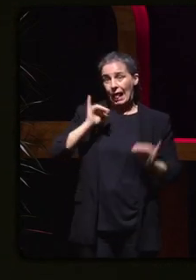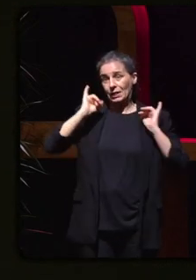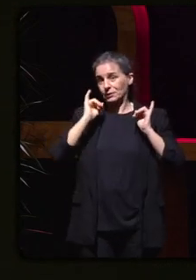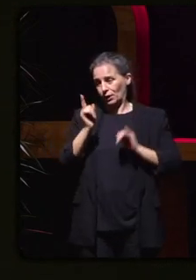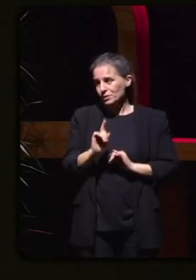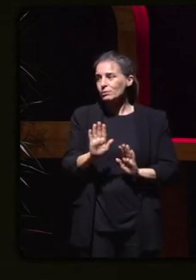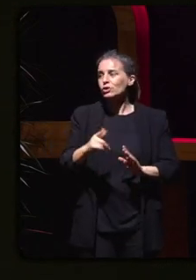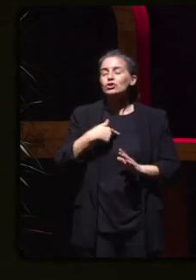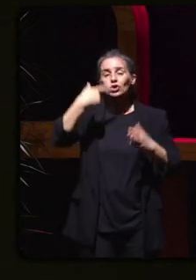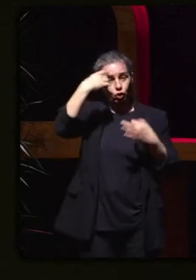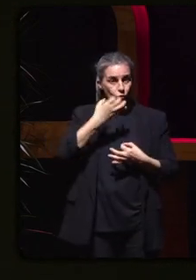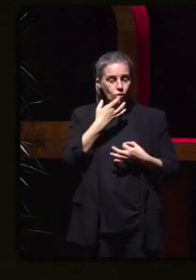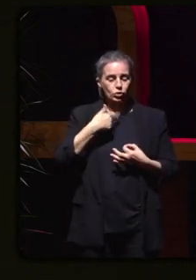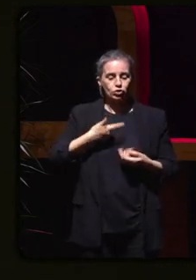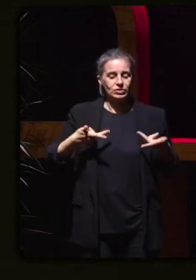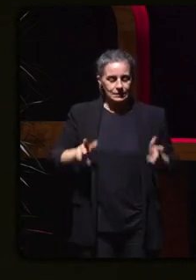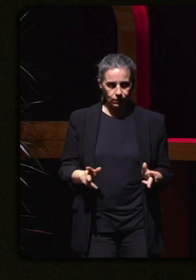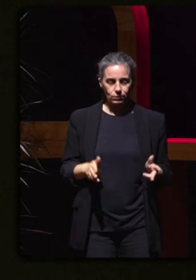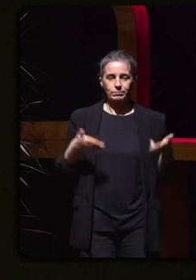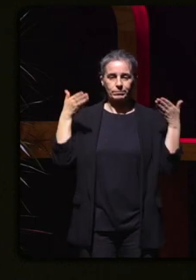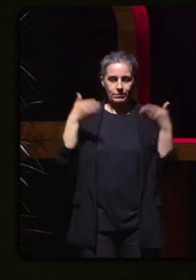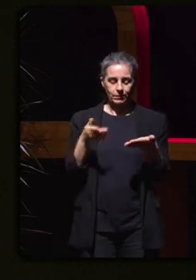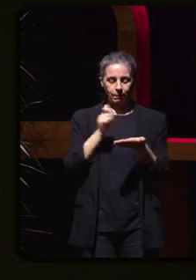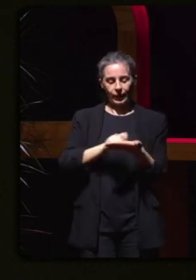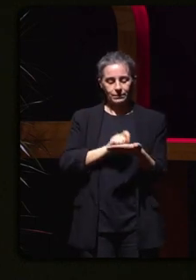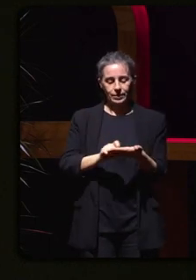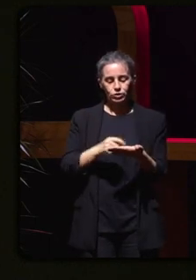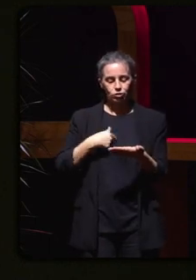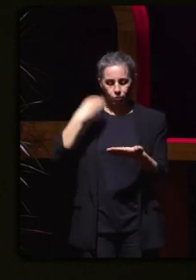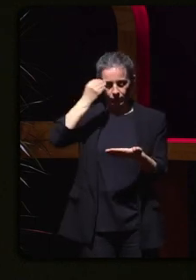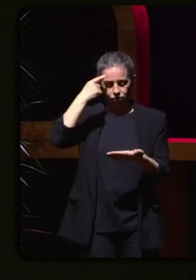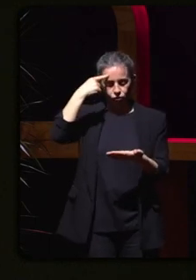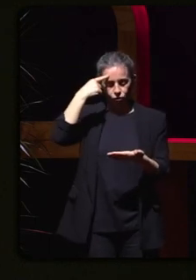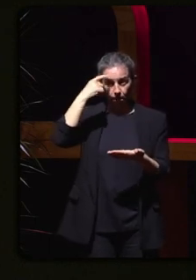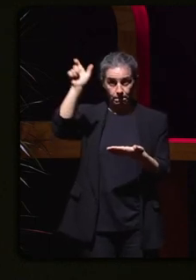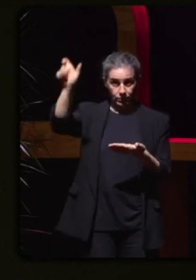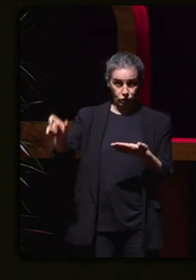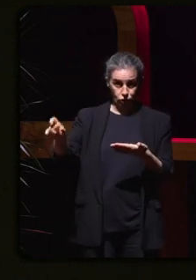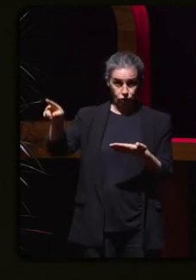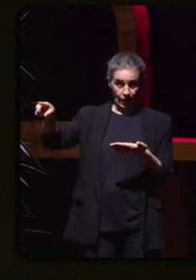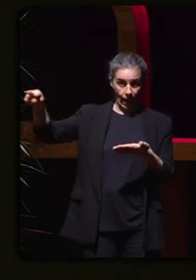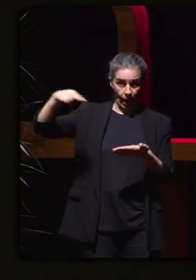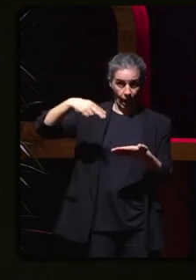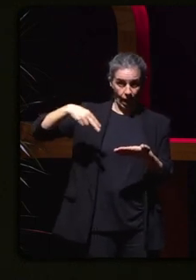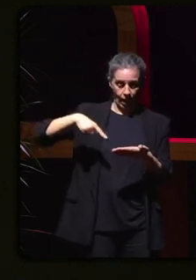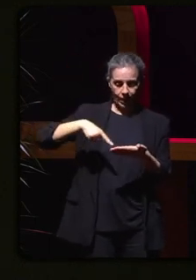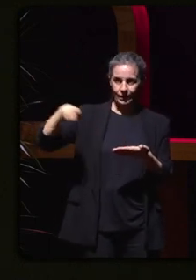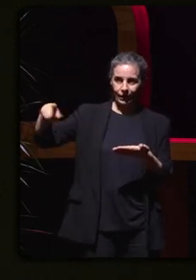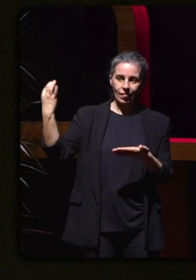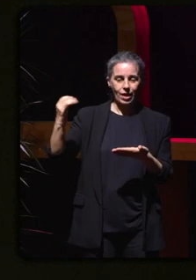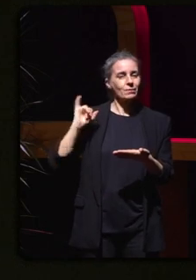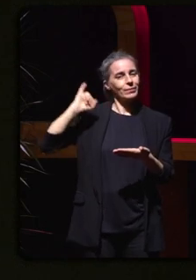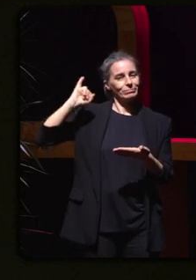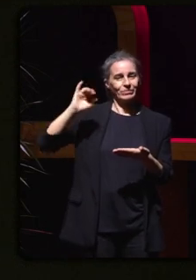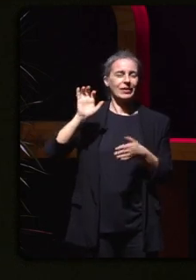cuando me siento a escribir siempre pienso la persona que me lea tiene que entretenerse y voy a intentar